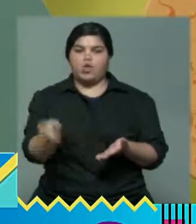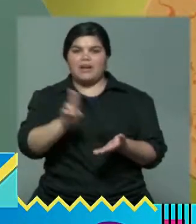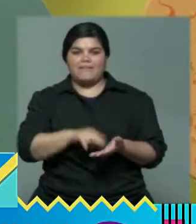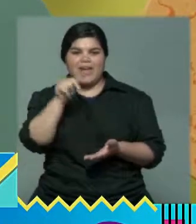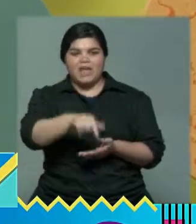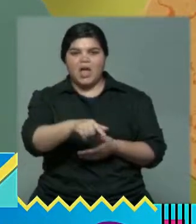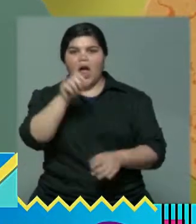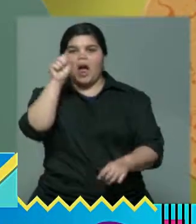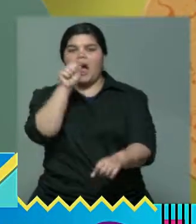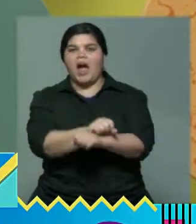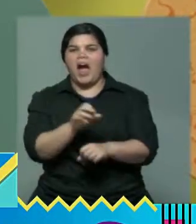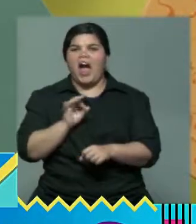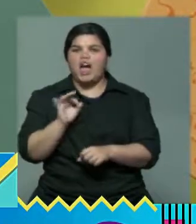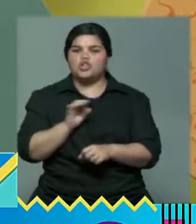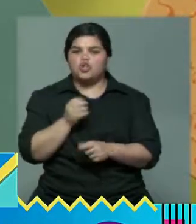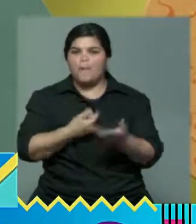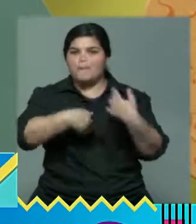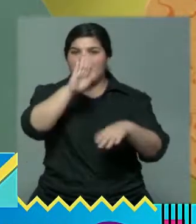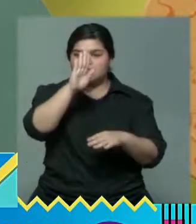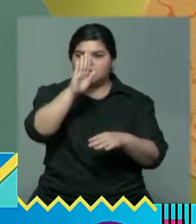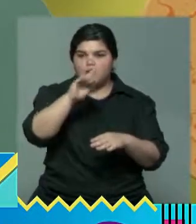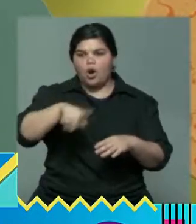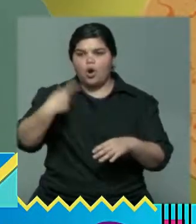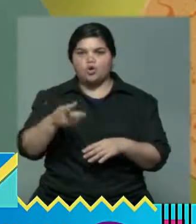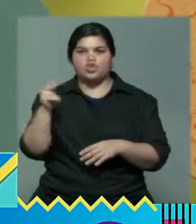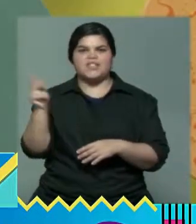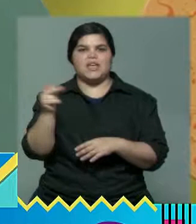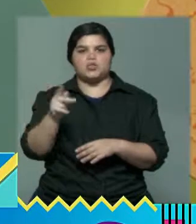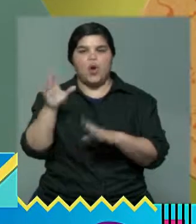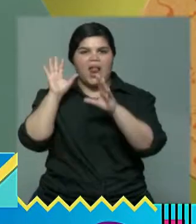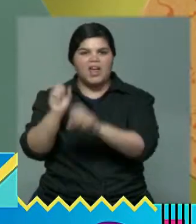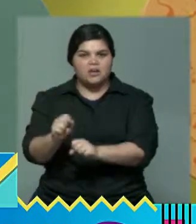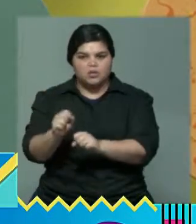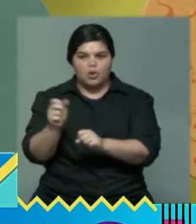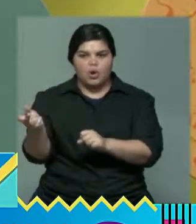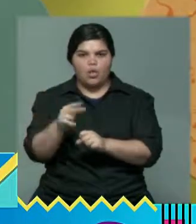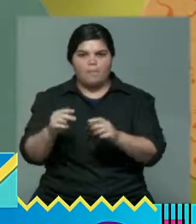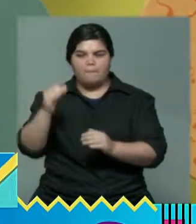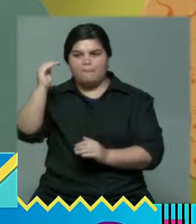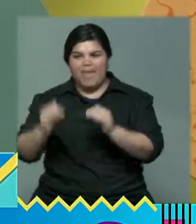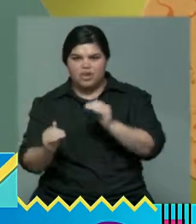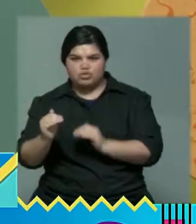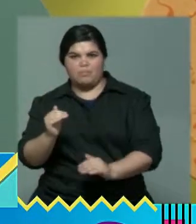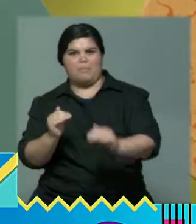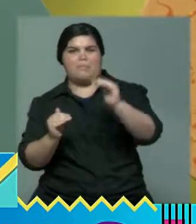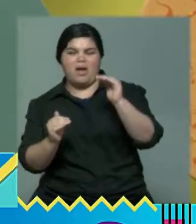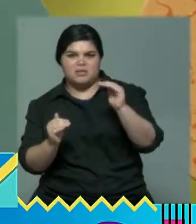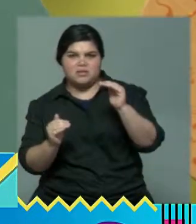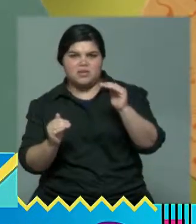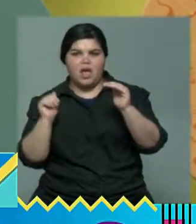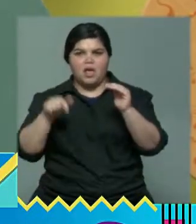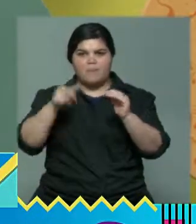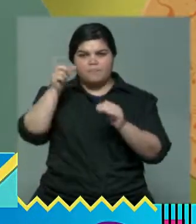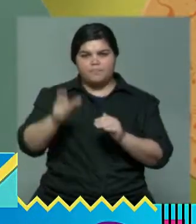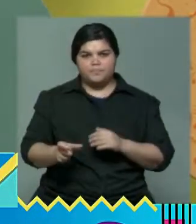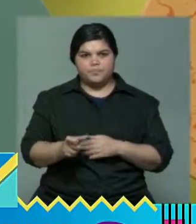su juicio, en su condena, que un agresor sexual que por ahí, al sentir de la gente el bien